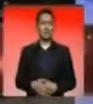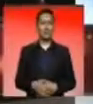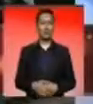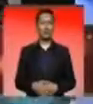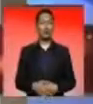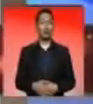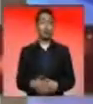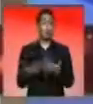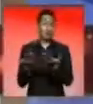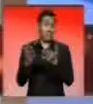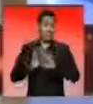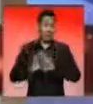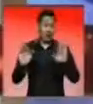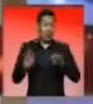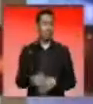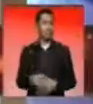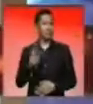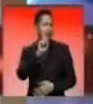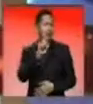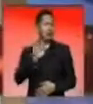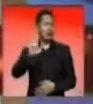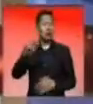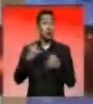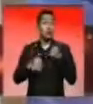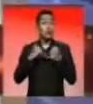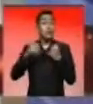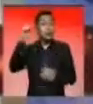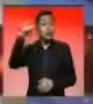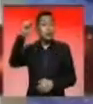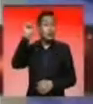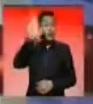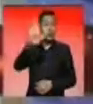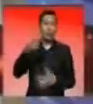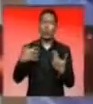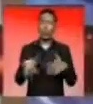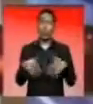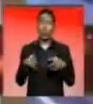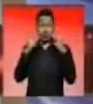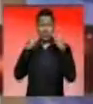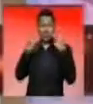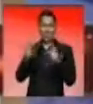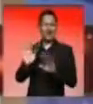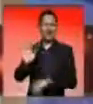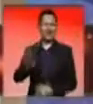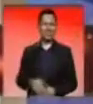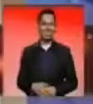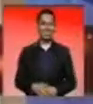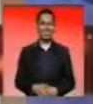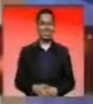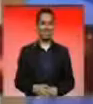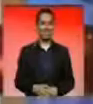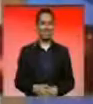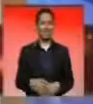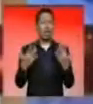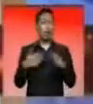Pero no todo queda ahí, pues Vacchi concluye el video con un singular acto. Veamos a continuación el video que tiene